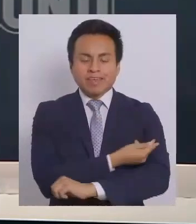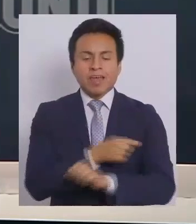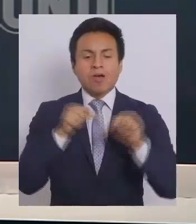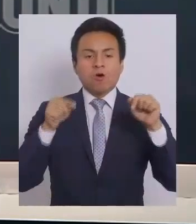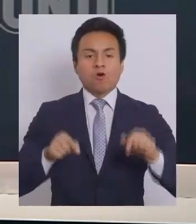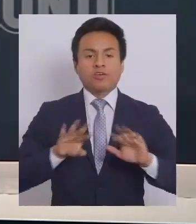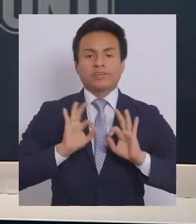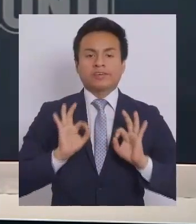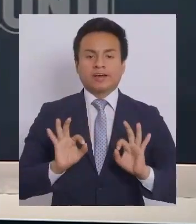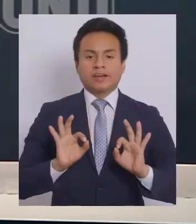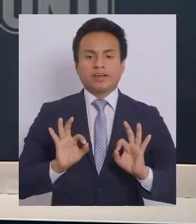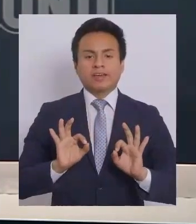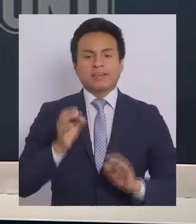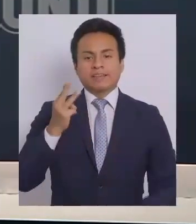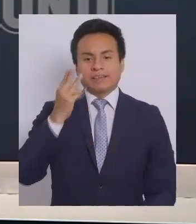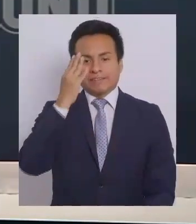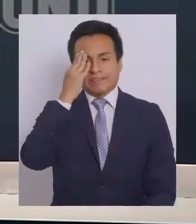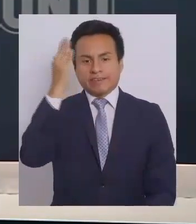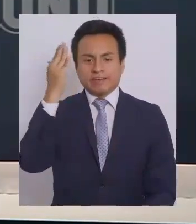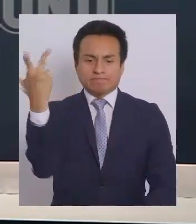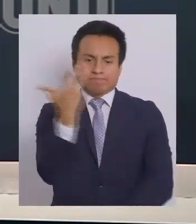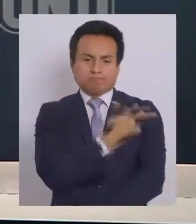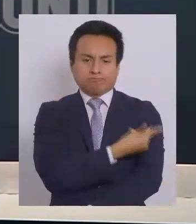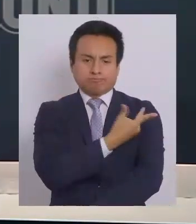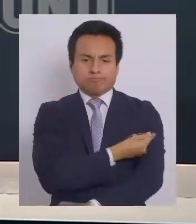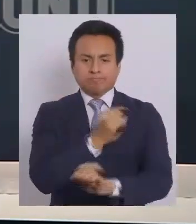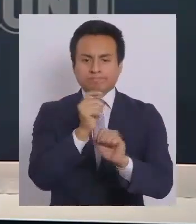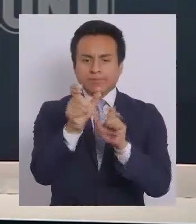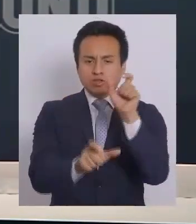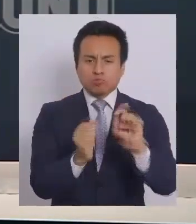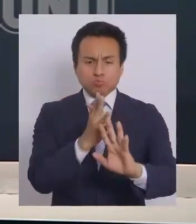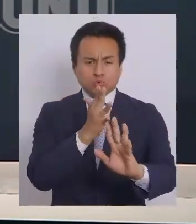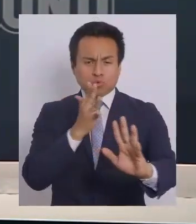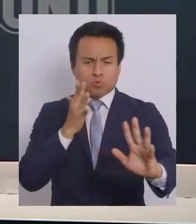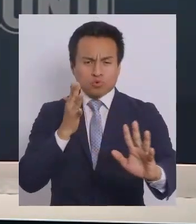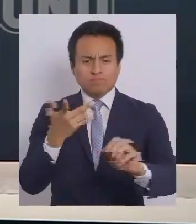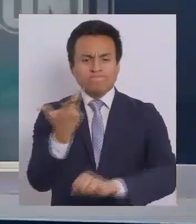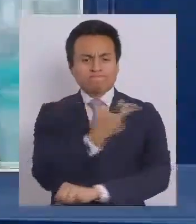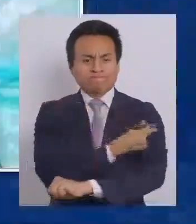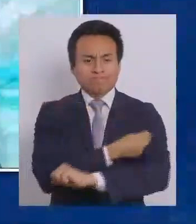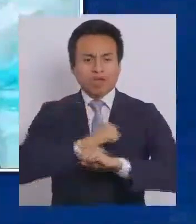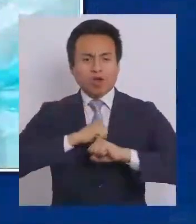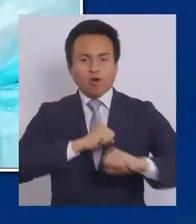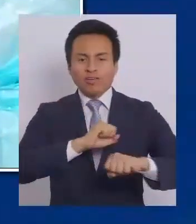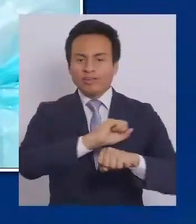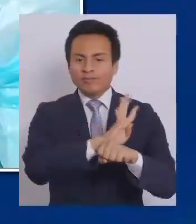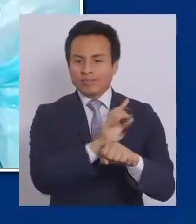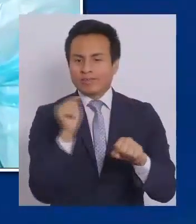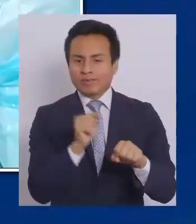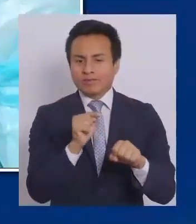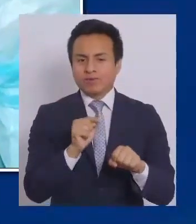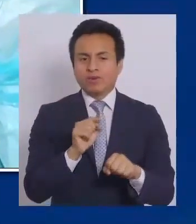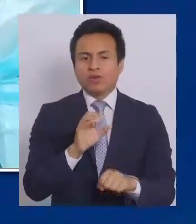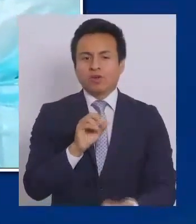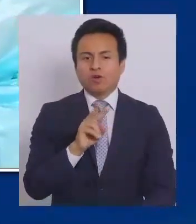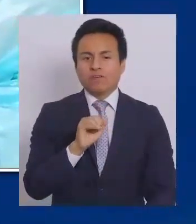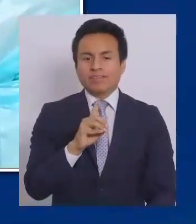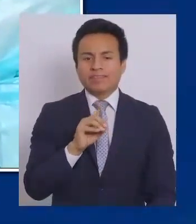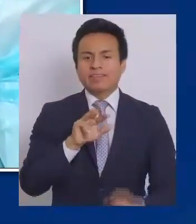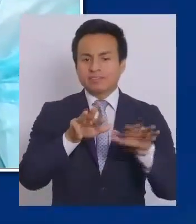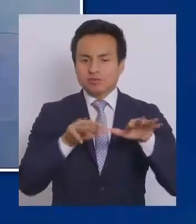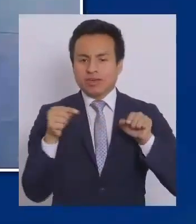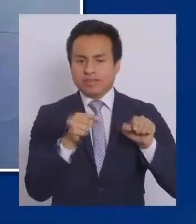el tercer día de vacunación masiva contra el coronavirus kobe 19